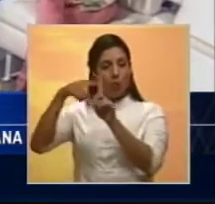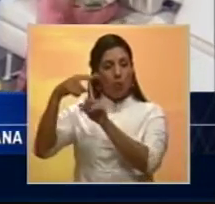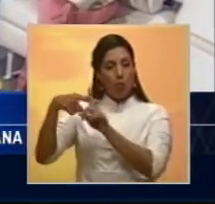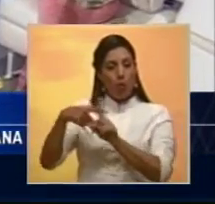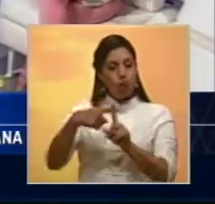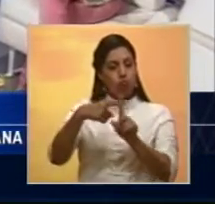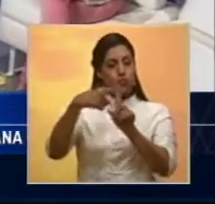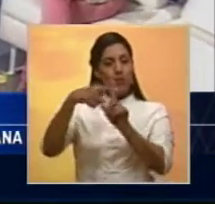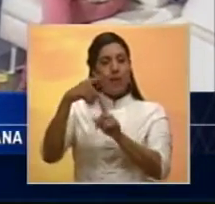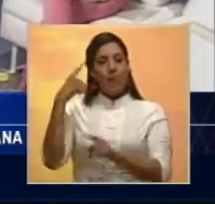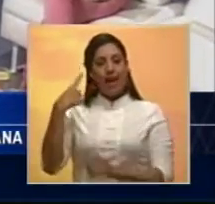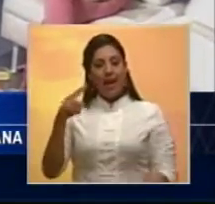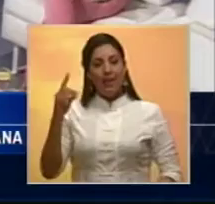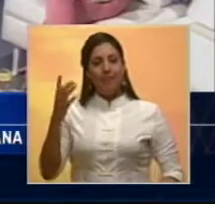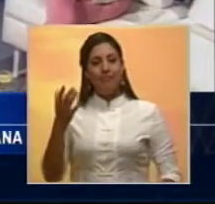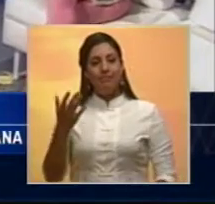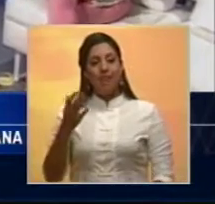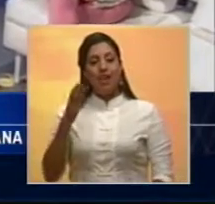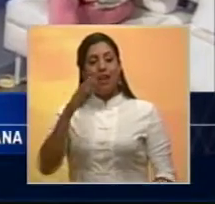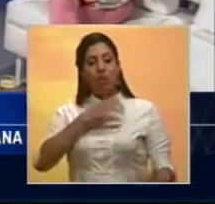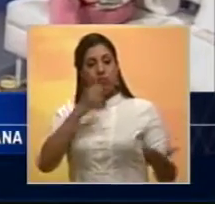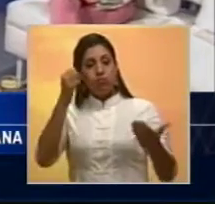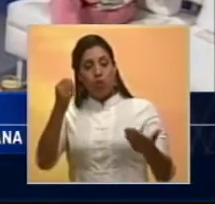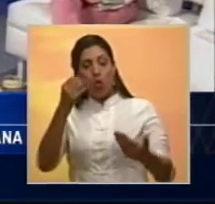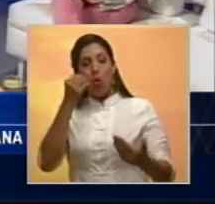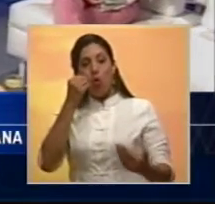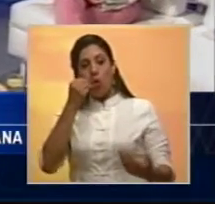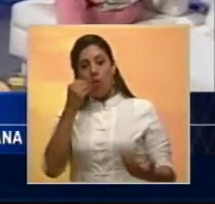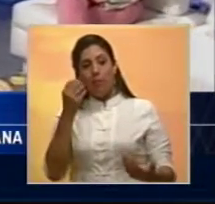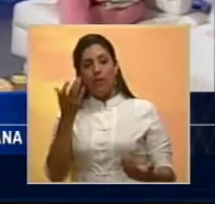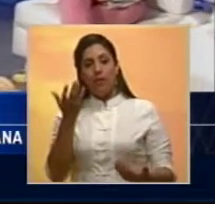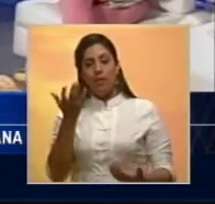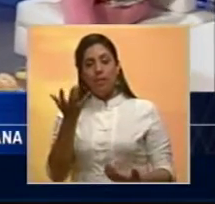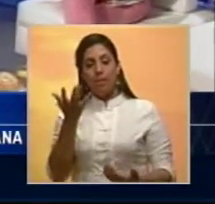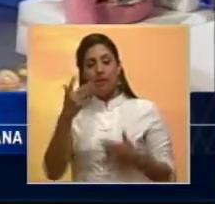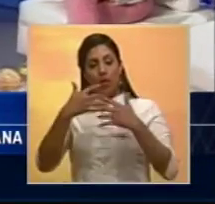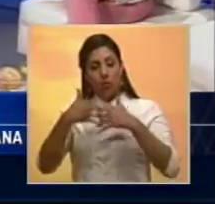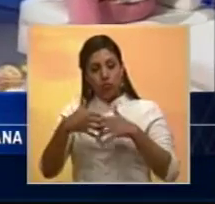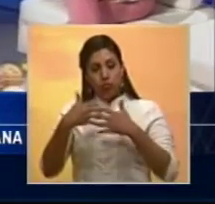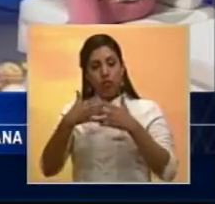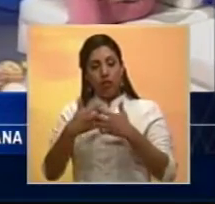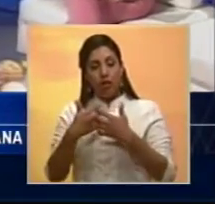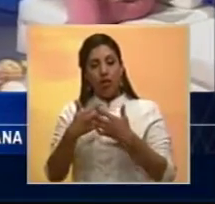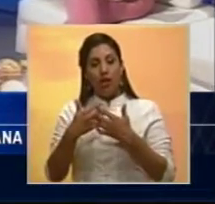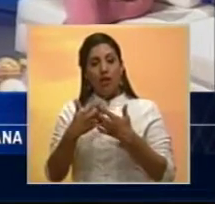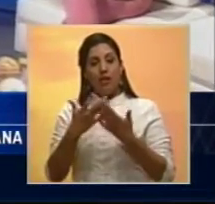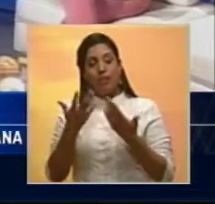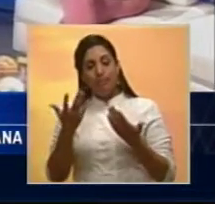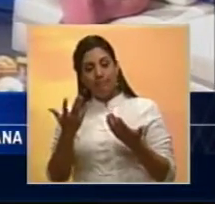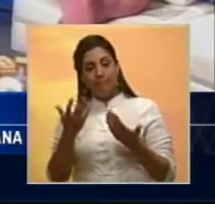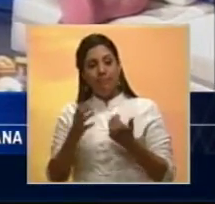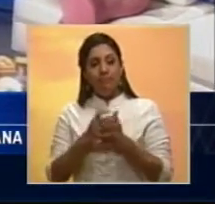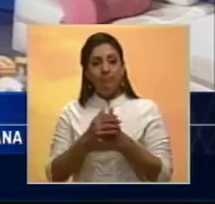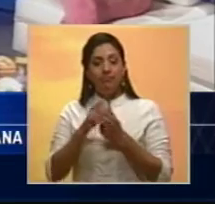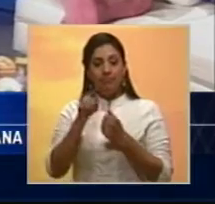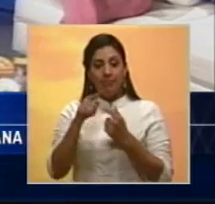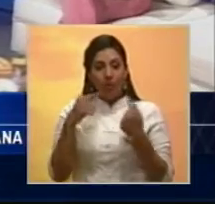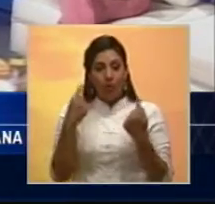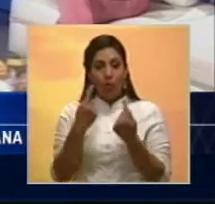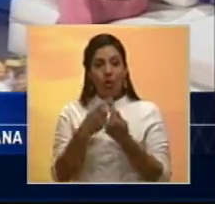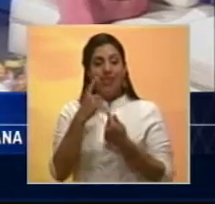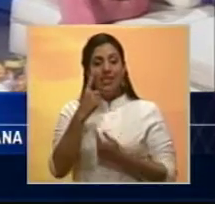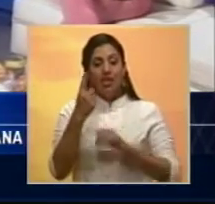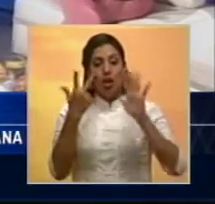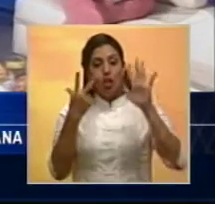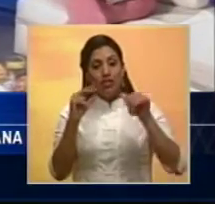están ubicados comités de abastecimiento y producción, los CLAP, y en esas